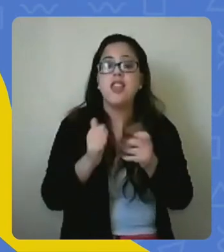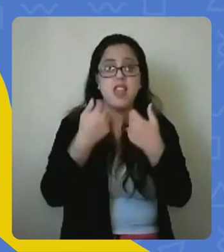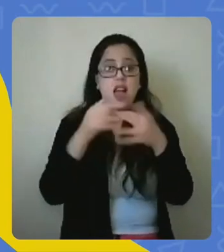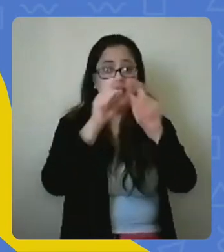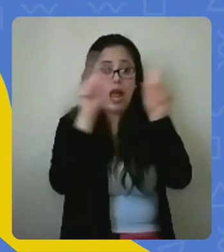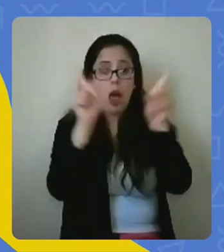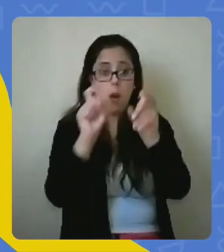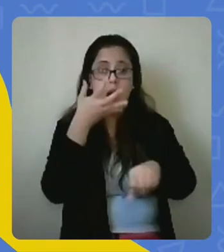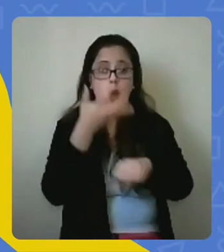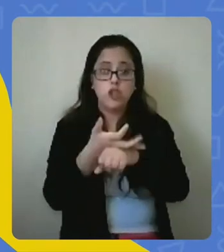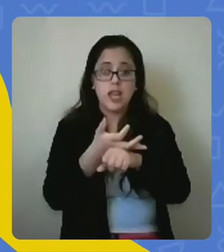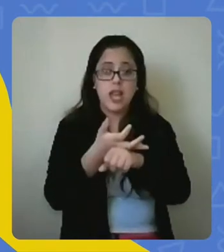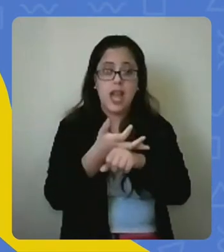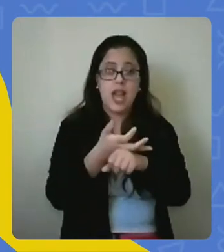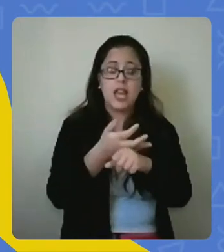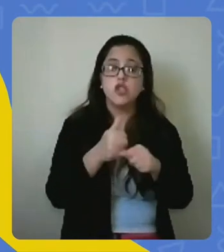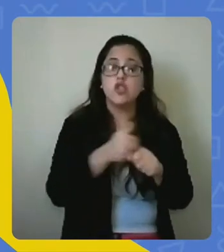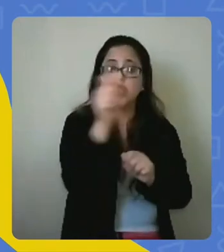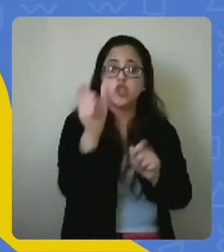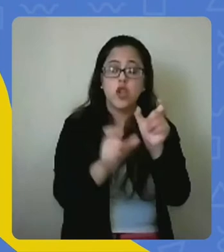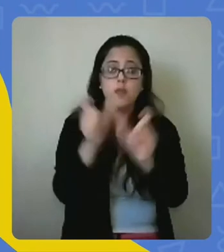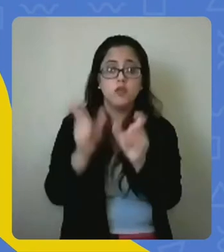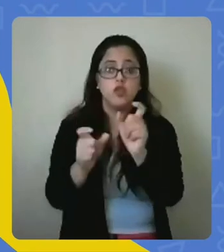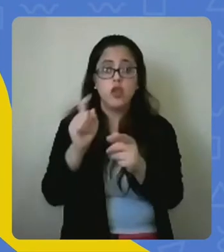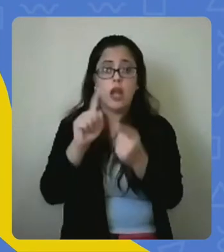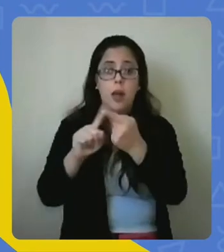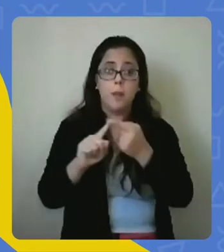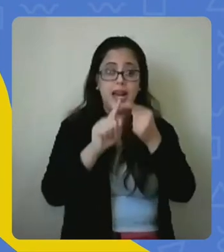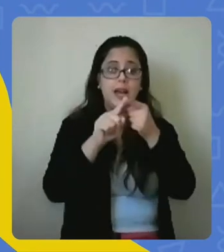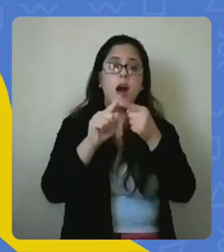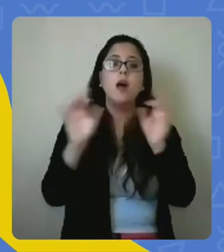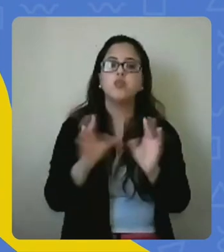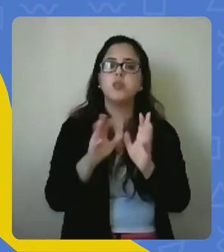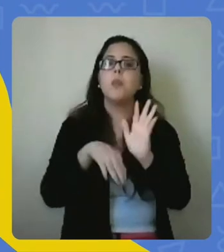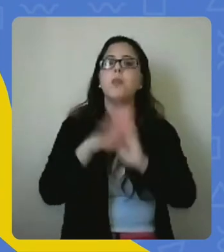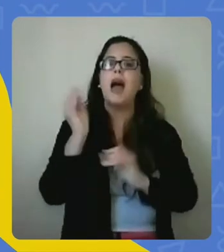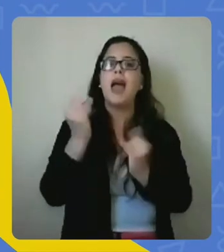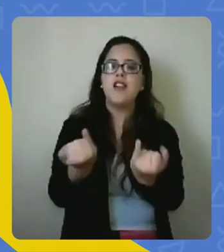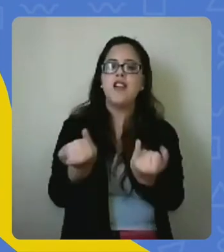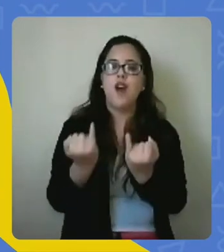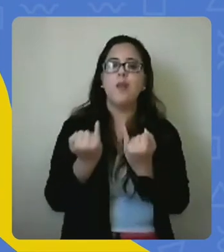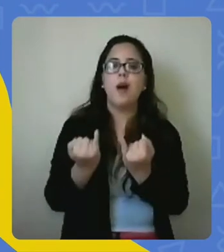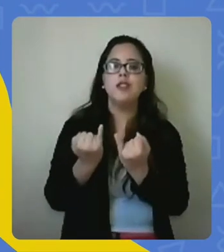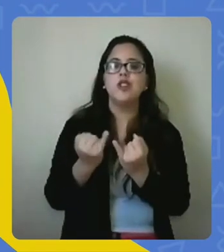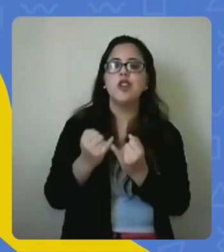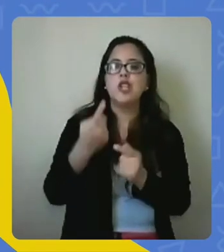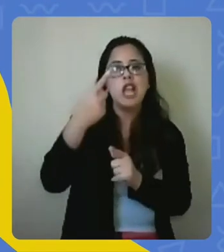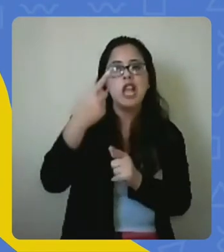los participantes pueden tener más información acerca de aquellos que están jugando, y de